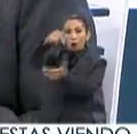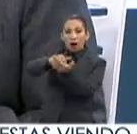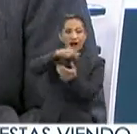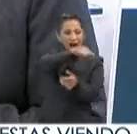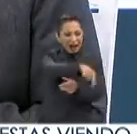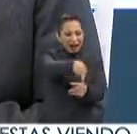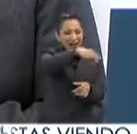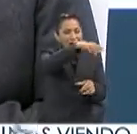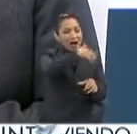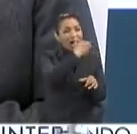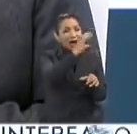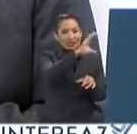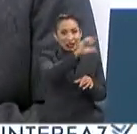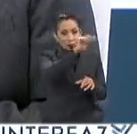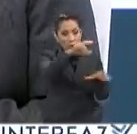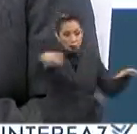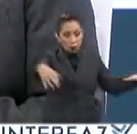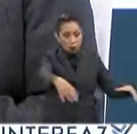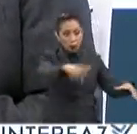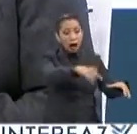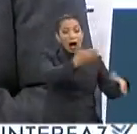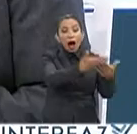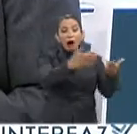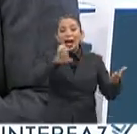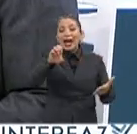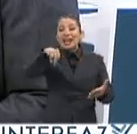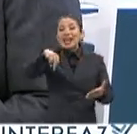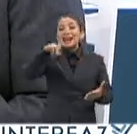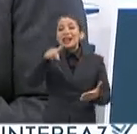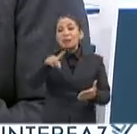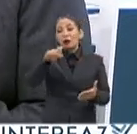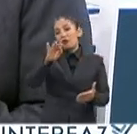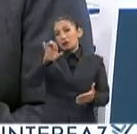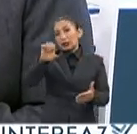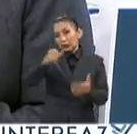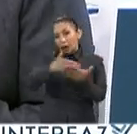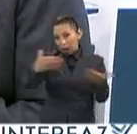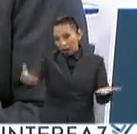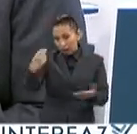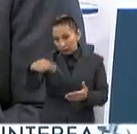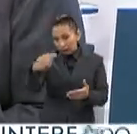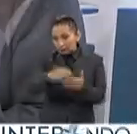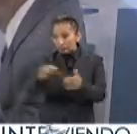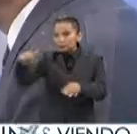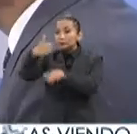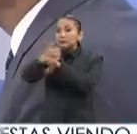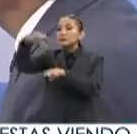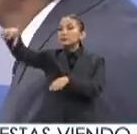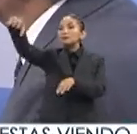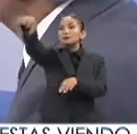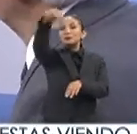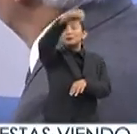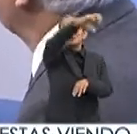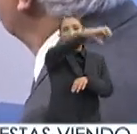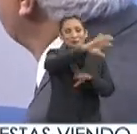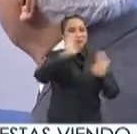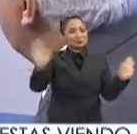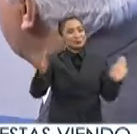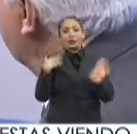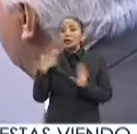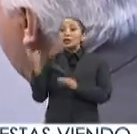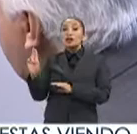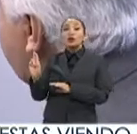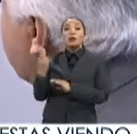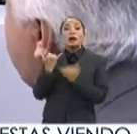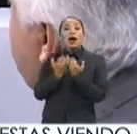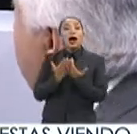universitaria. Todas las ENEPs en aquel entonces, sí, que ahora son las FES. Pero también decide abrir el sistema Universidad